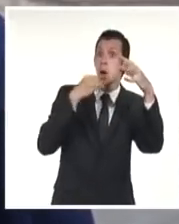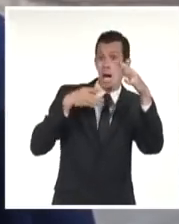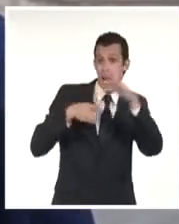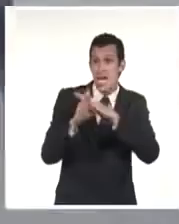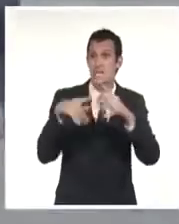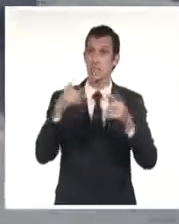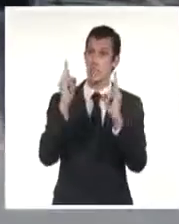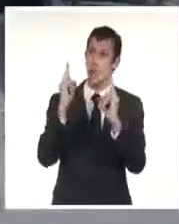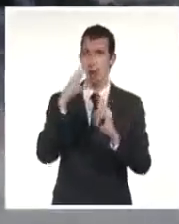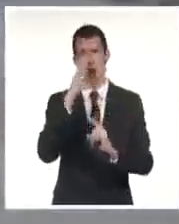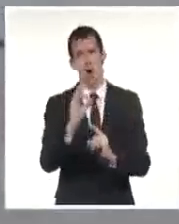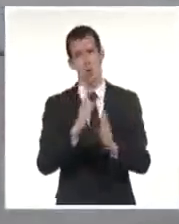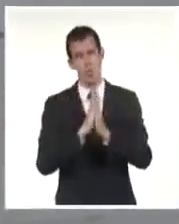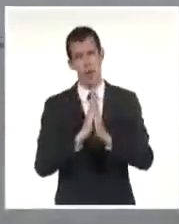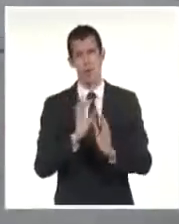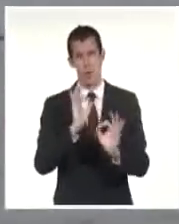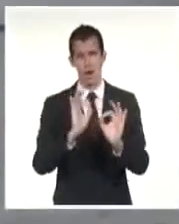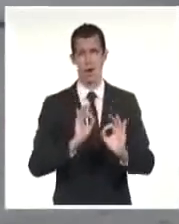vida.